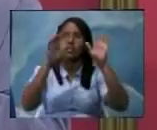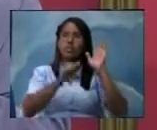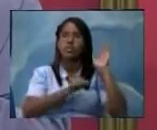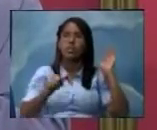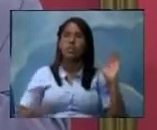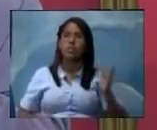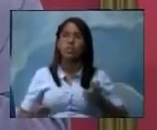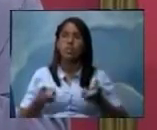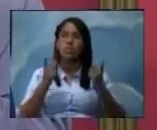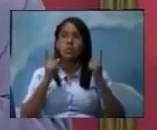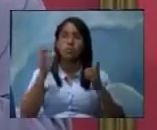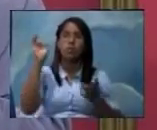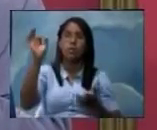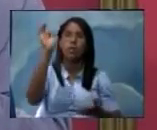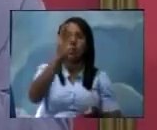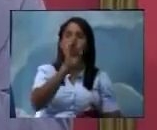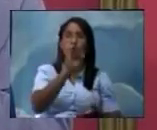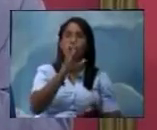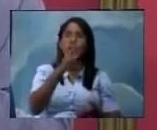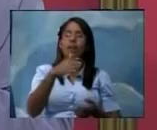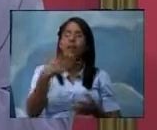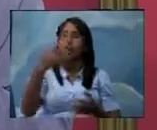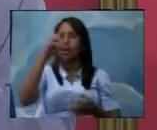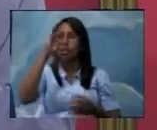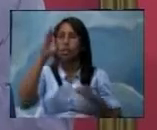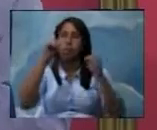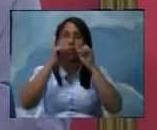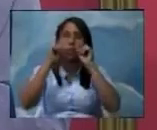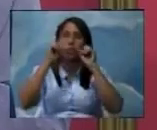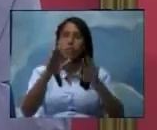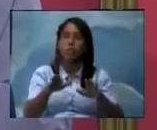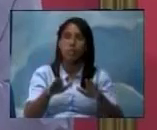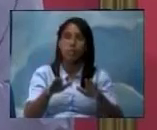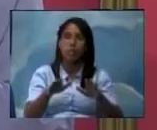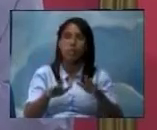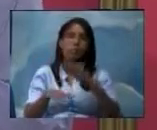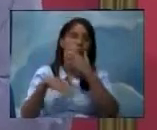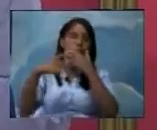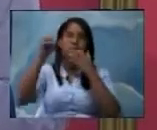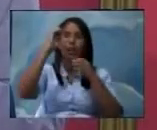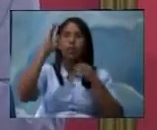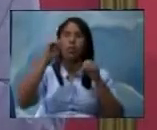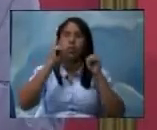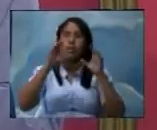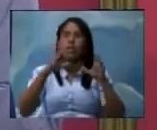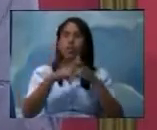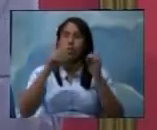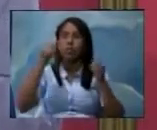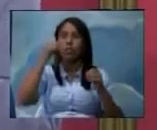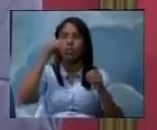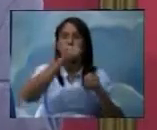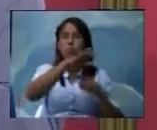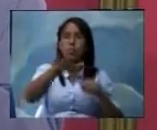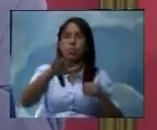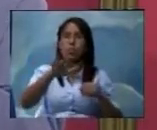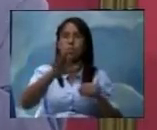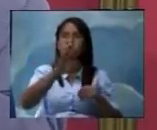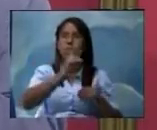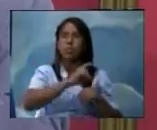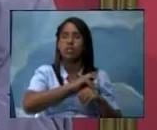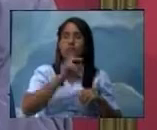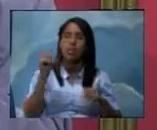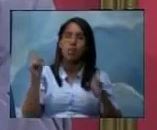que el Señor me ha permitido pastorearles. Que Dios me los bendiga y que Dios bendiga a todo este pueblo